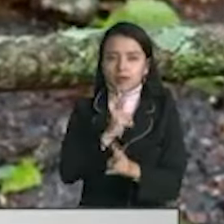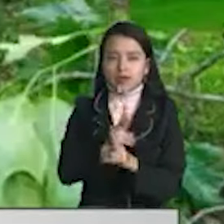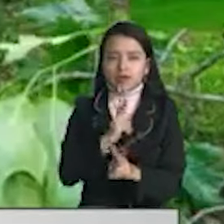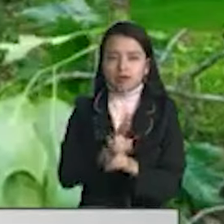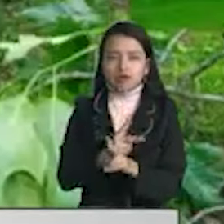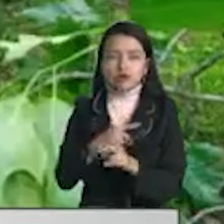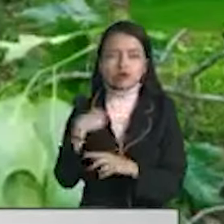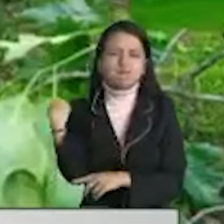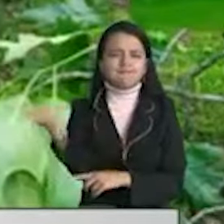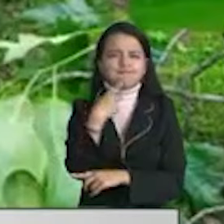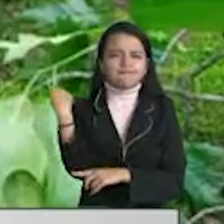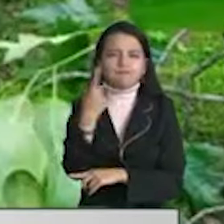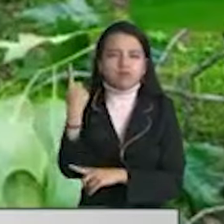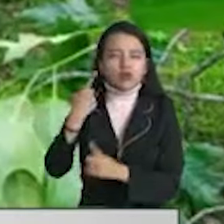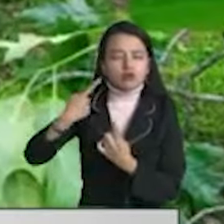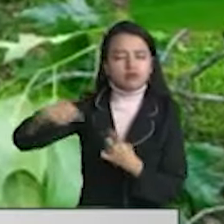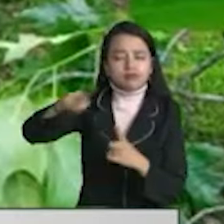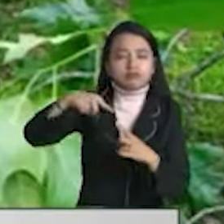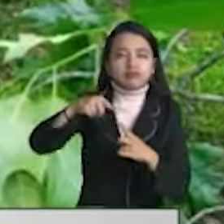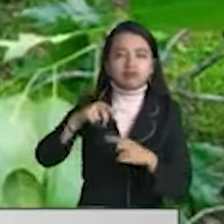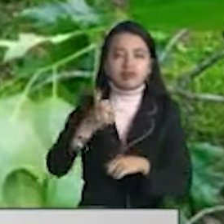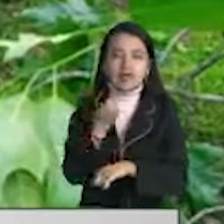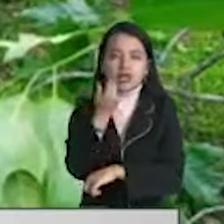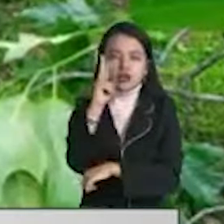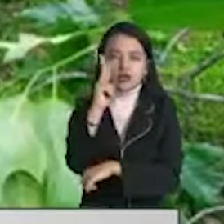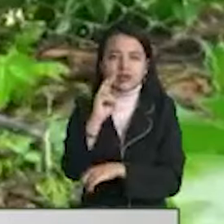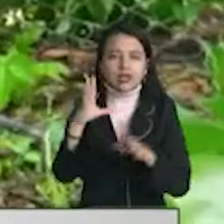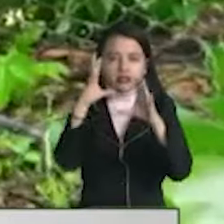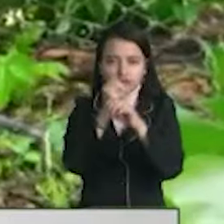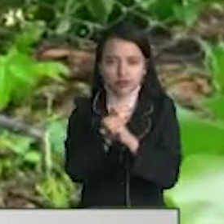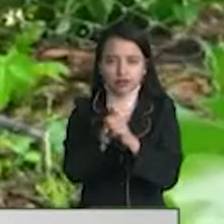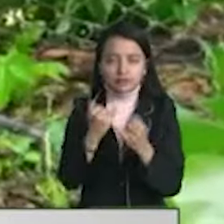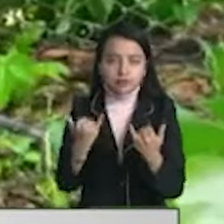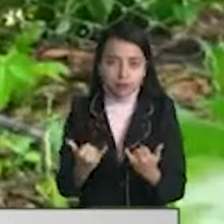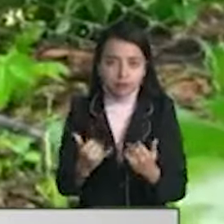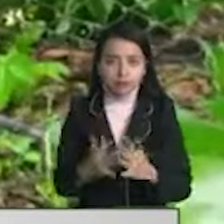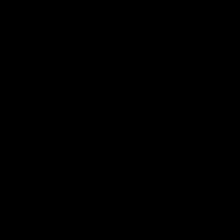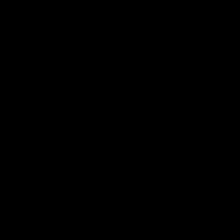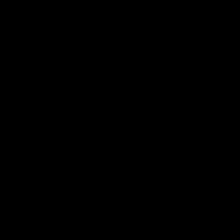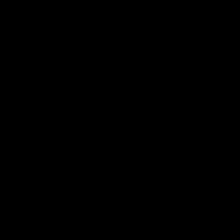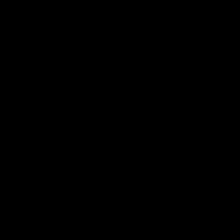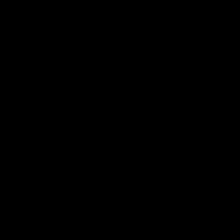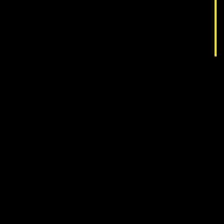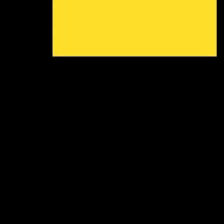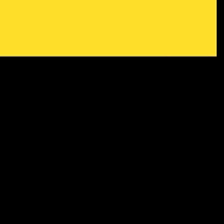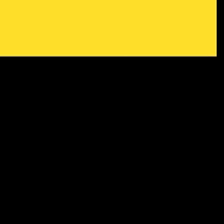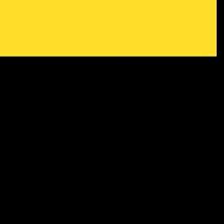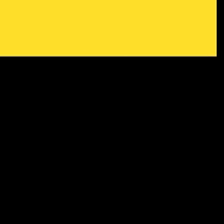máxima intensidad a medianoche de este martes.